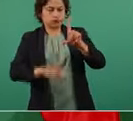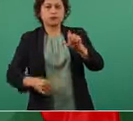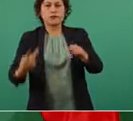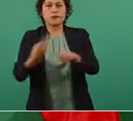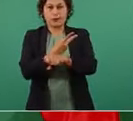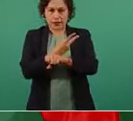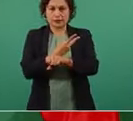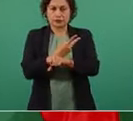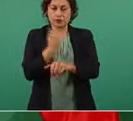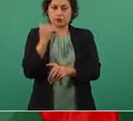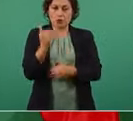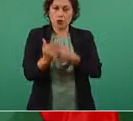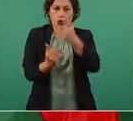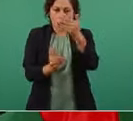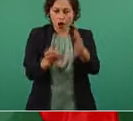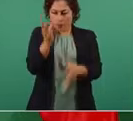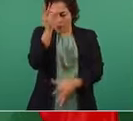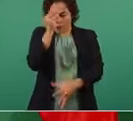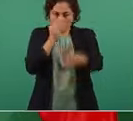se van formando,